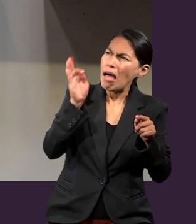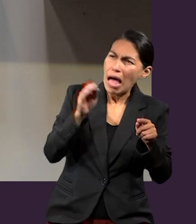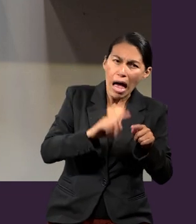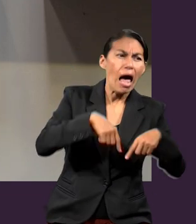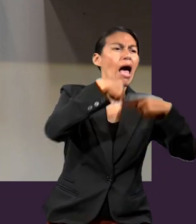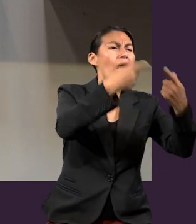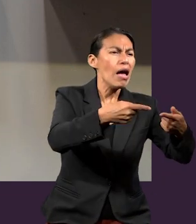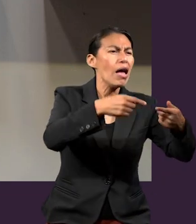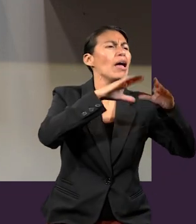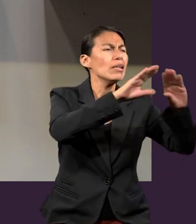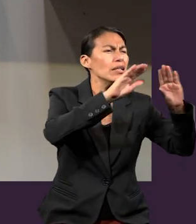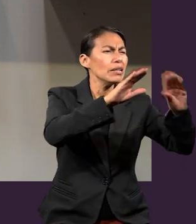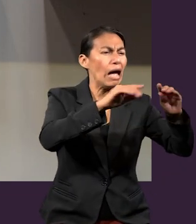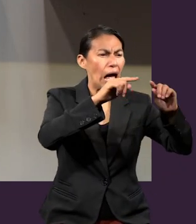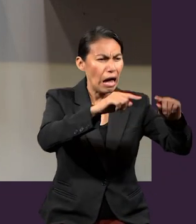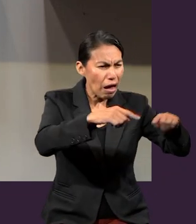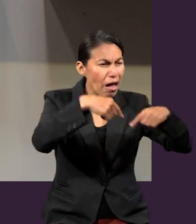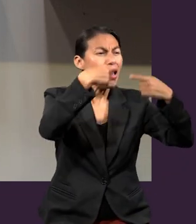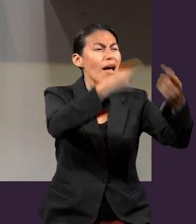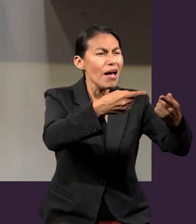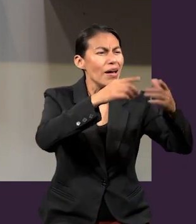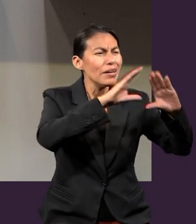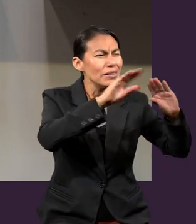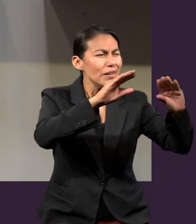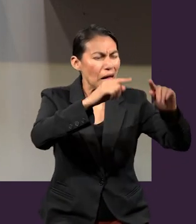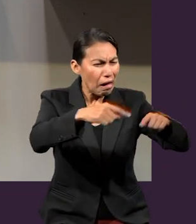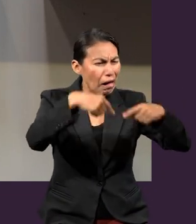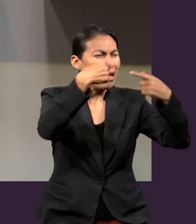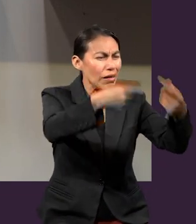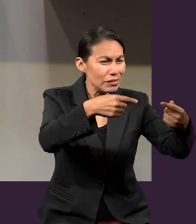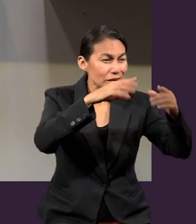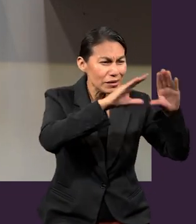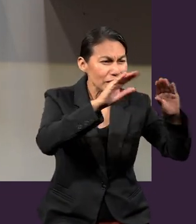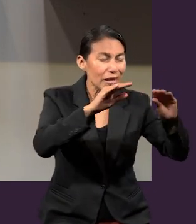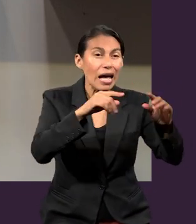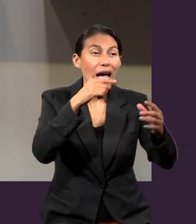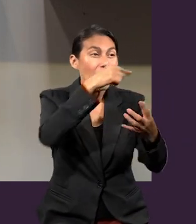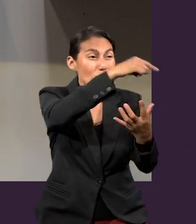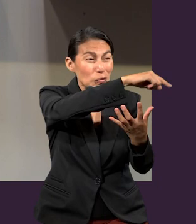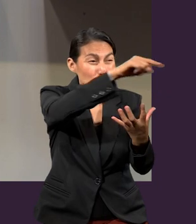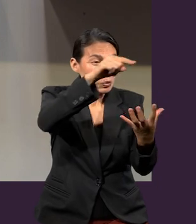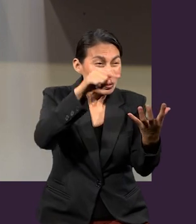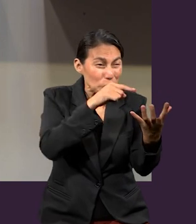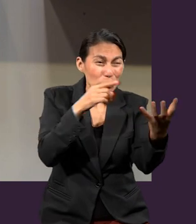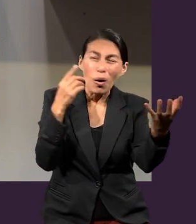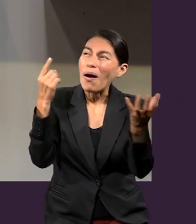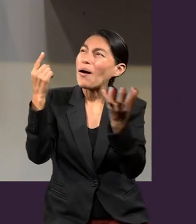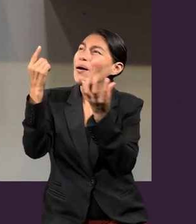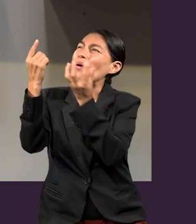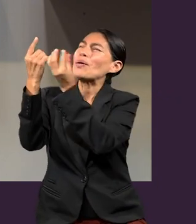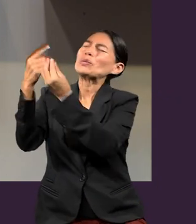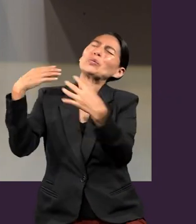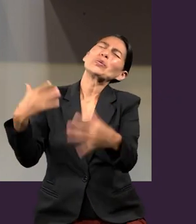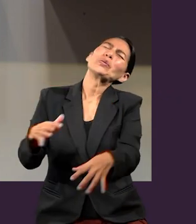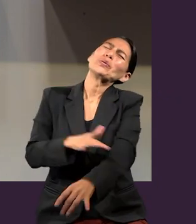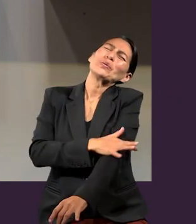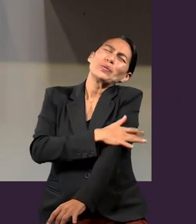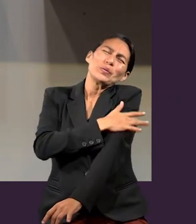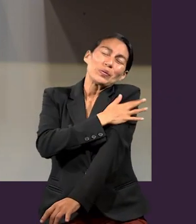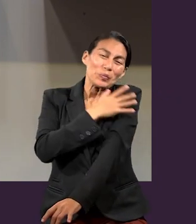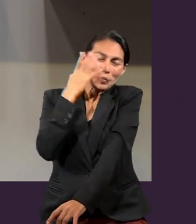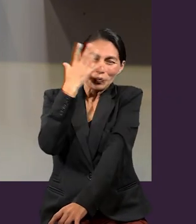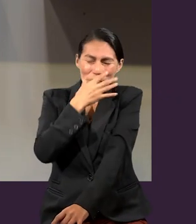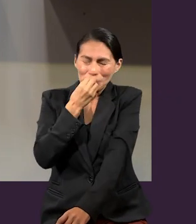conocer y prepararse para este tiempo del fin. Qué importante es poder compartir esto.